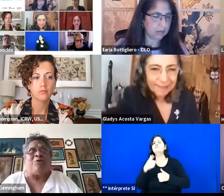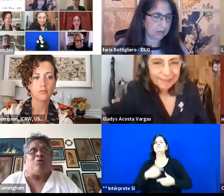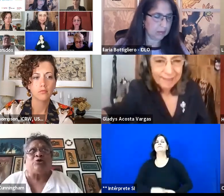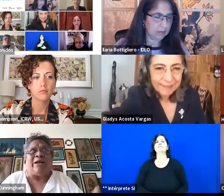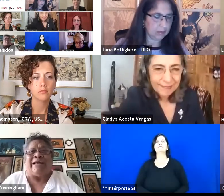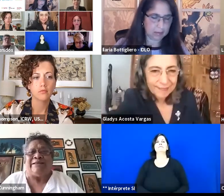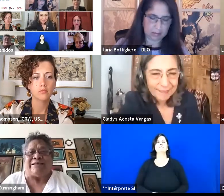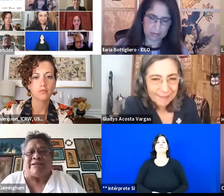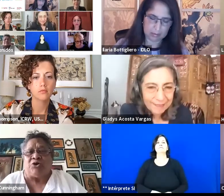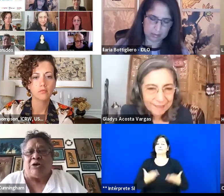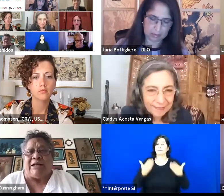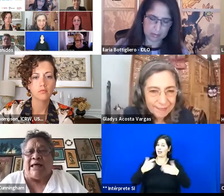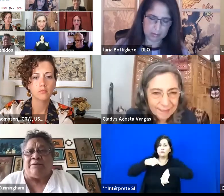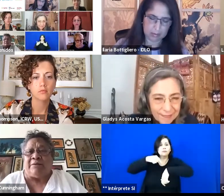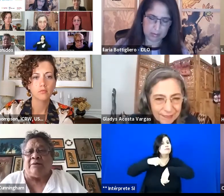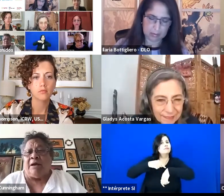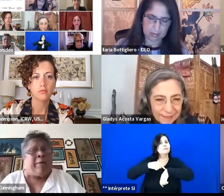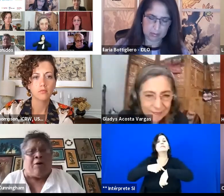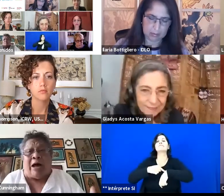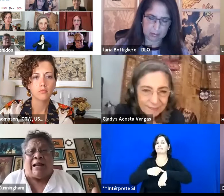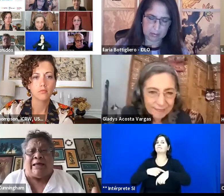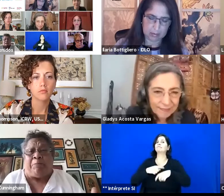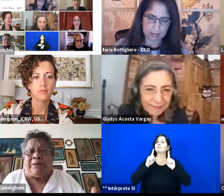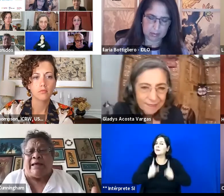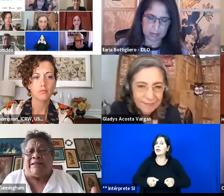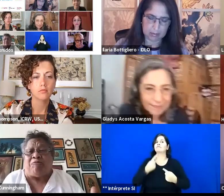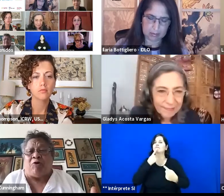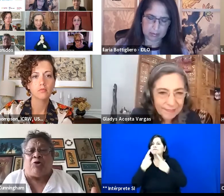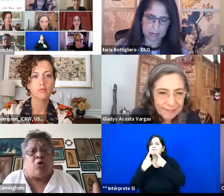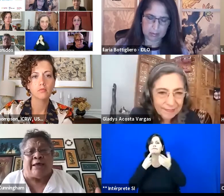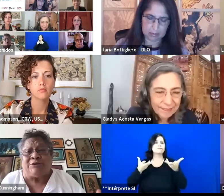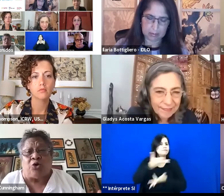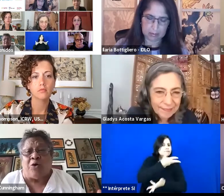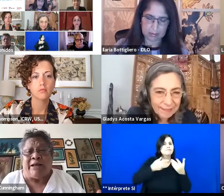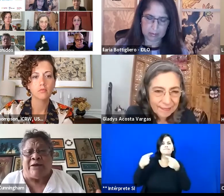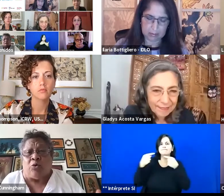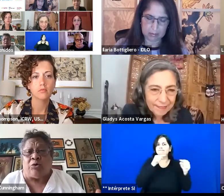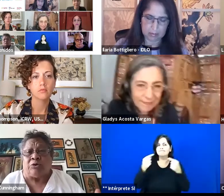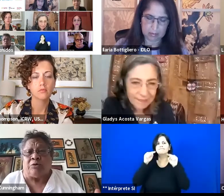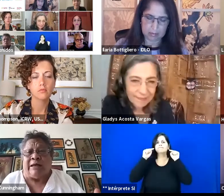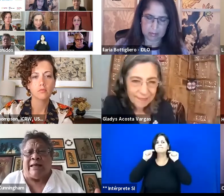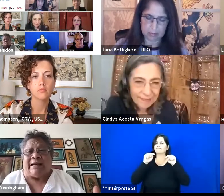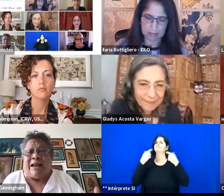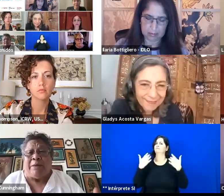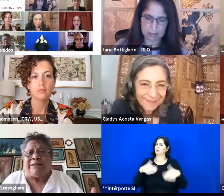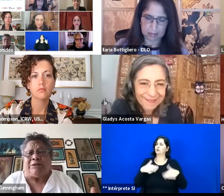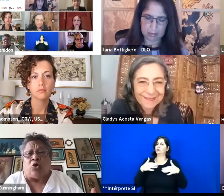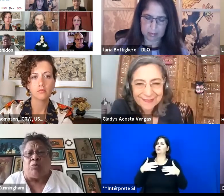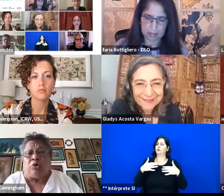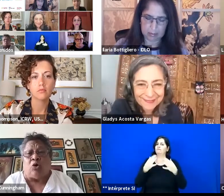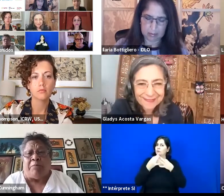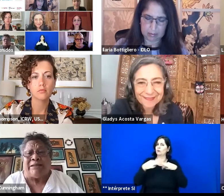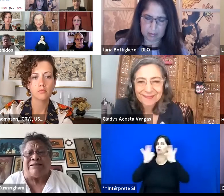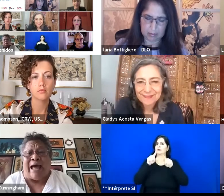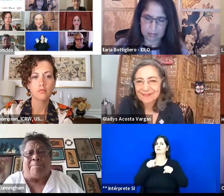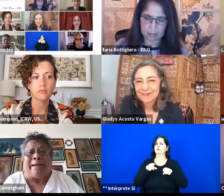el discurso de la interseccionalidad. Pues ojalá después de este foro no quede solo en el discurso y realmente todo el